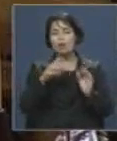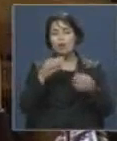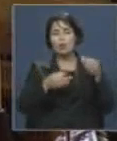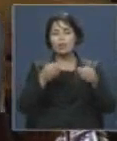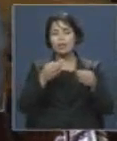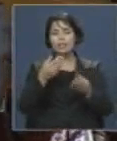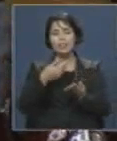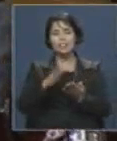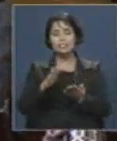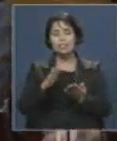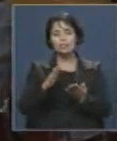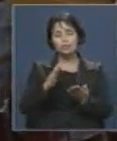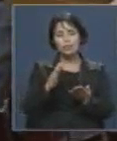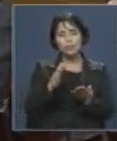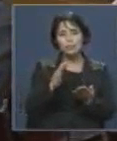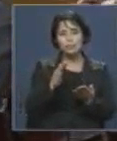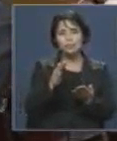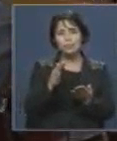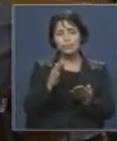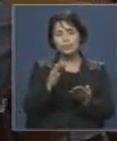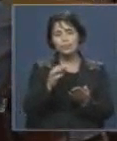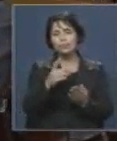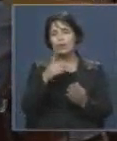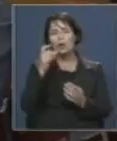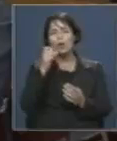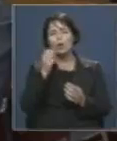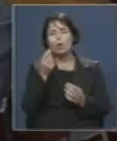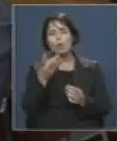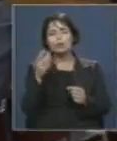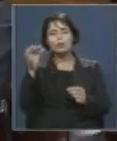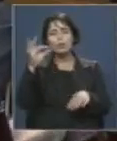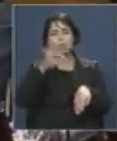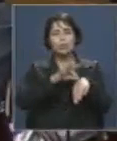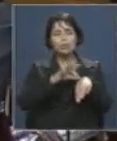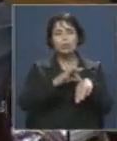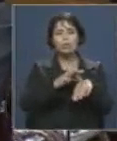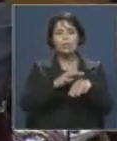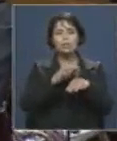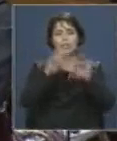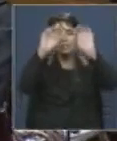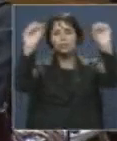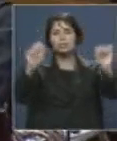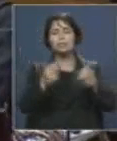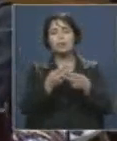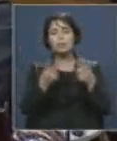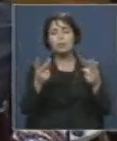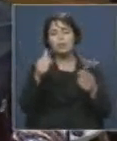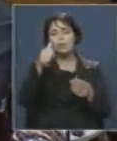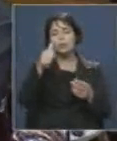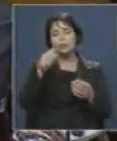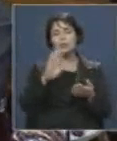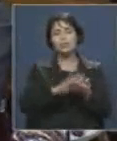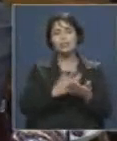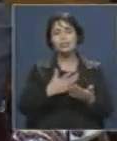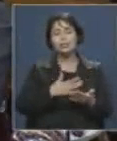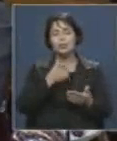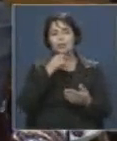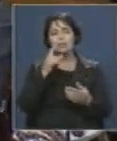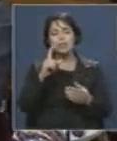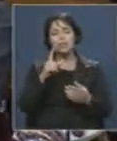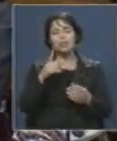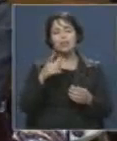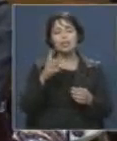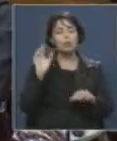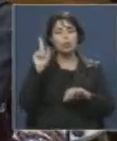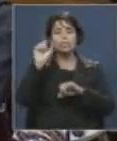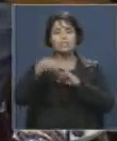objeción de conciencia para instituciones, solo faltaba saber cuántos médicos del sistema público de salud se declararían objetores. Porque en el caso